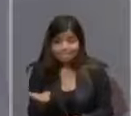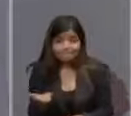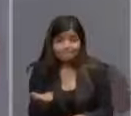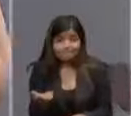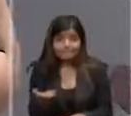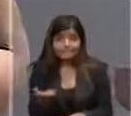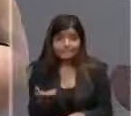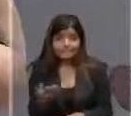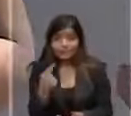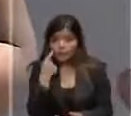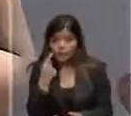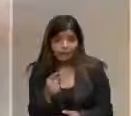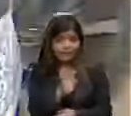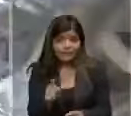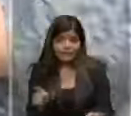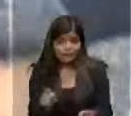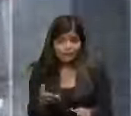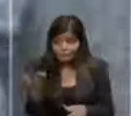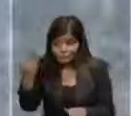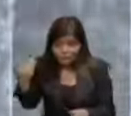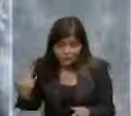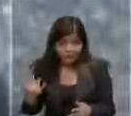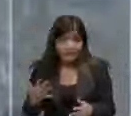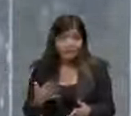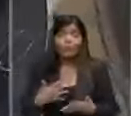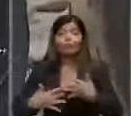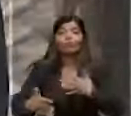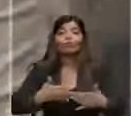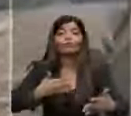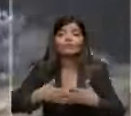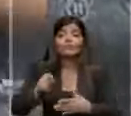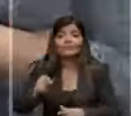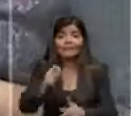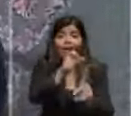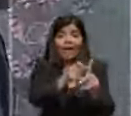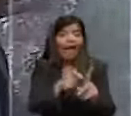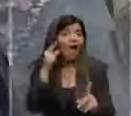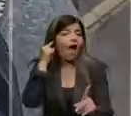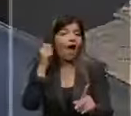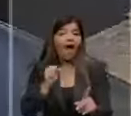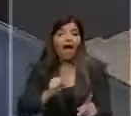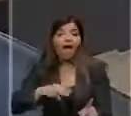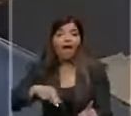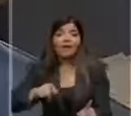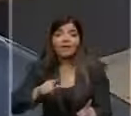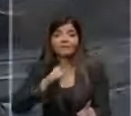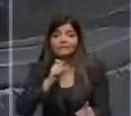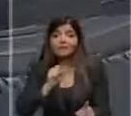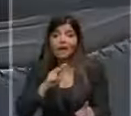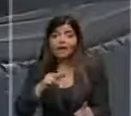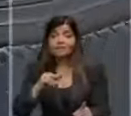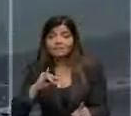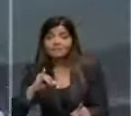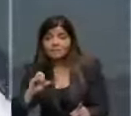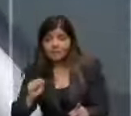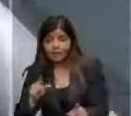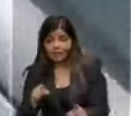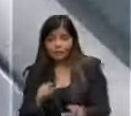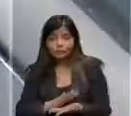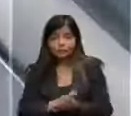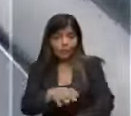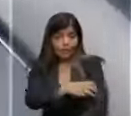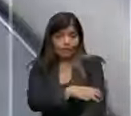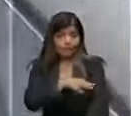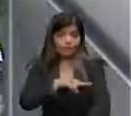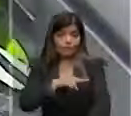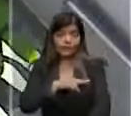Y no se ha visto del día del incendio. ¿Dónde está Anastasia? Se lo preguntan sus familiares, la población Pompeya Sur, toda la región de